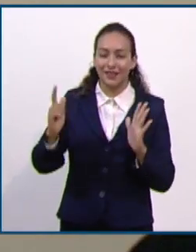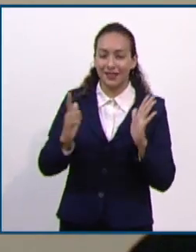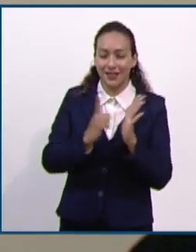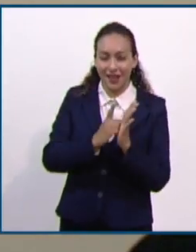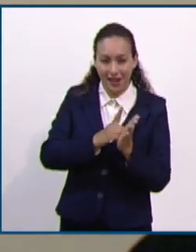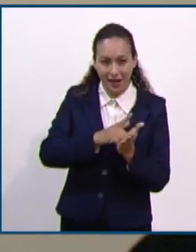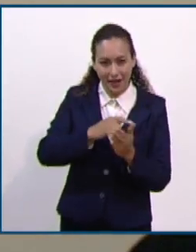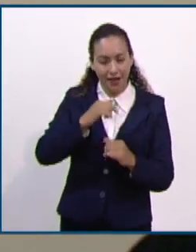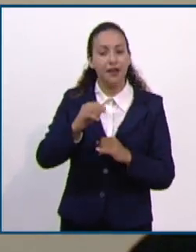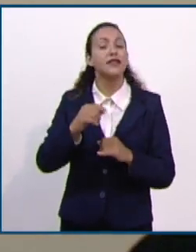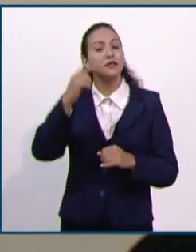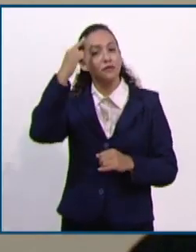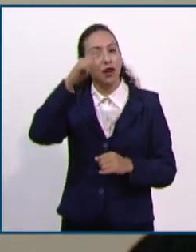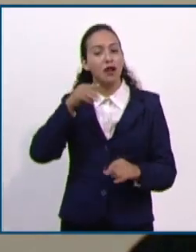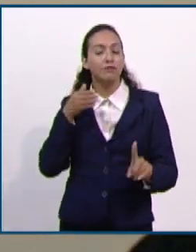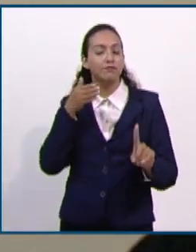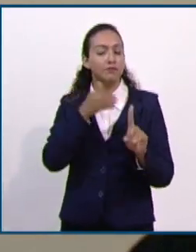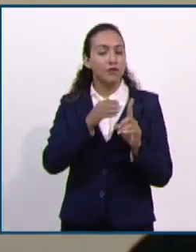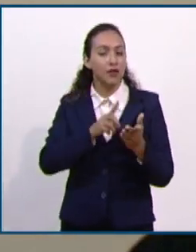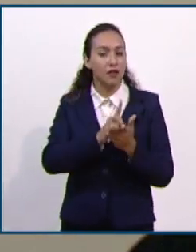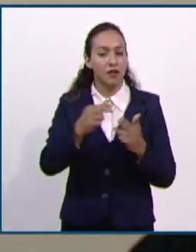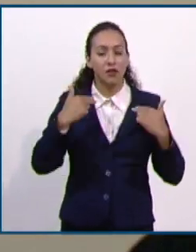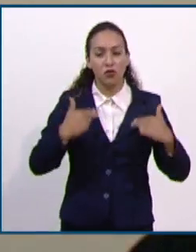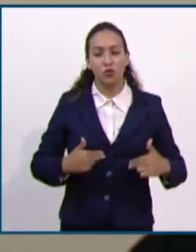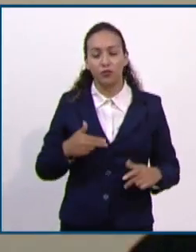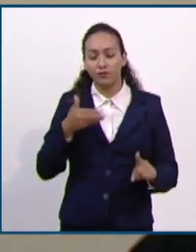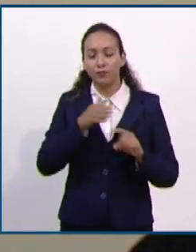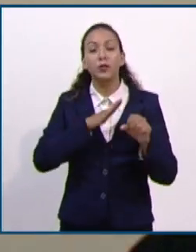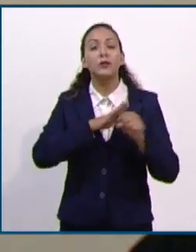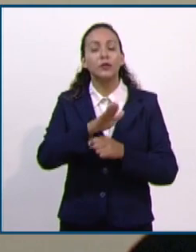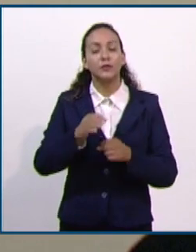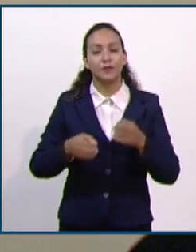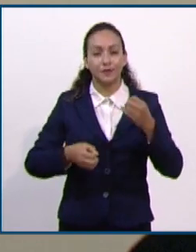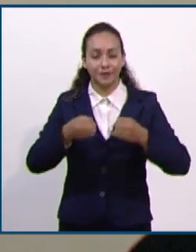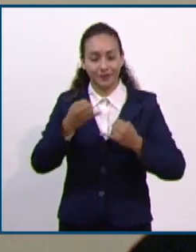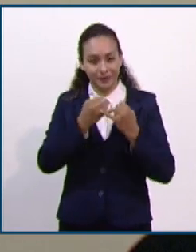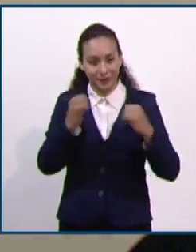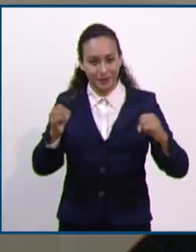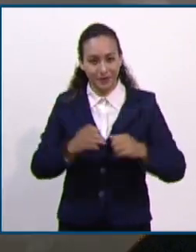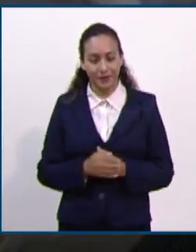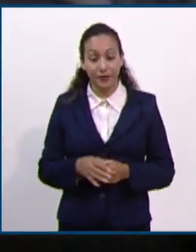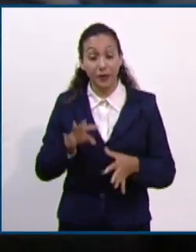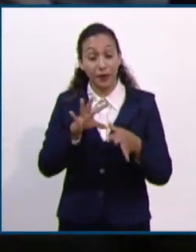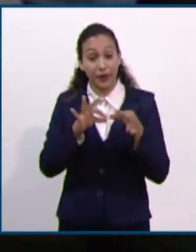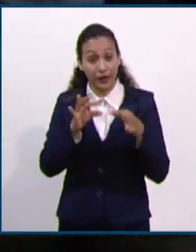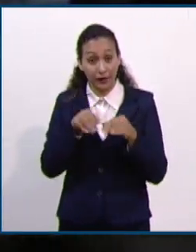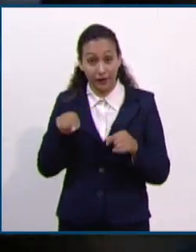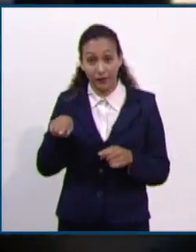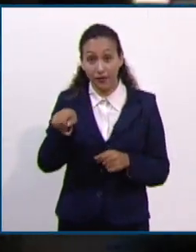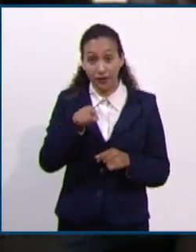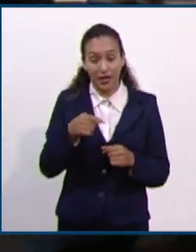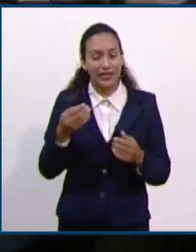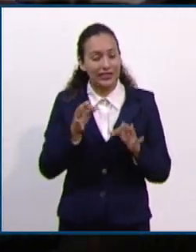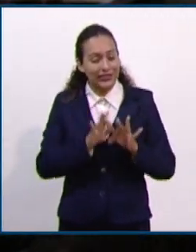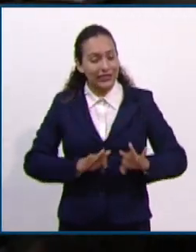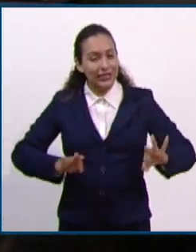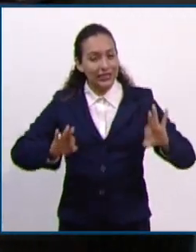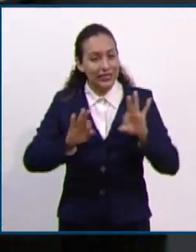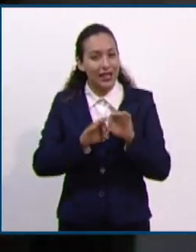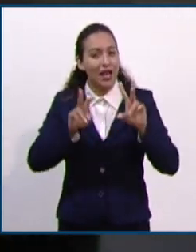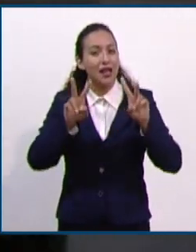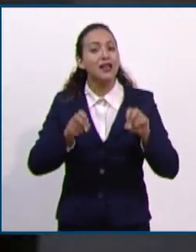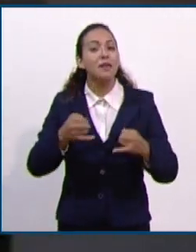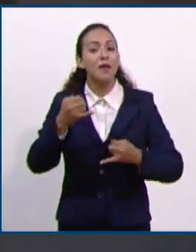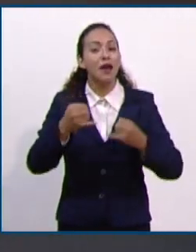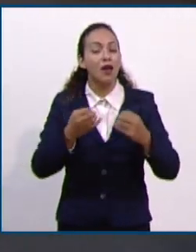Humanos, enfocado en la independencia judicial. Destacó la importancia de aplicar estos precedentes sobre independencia